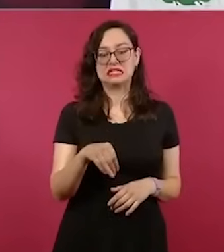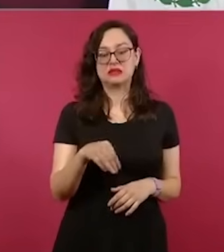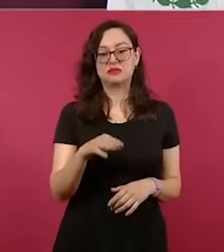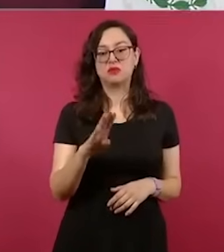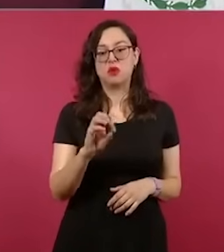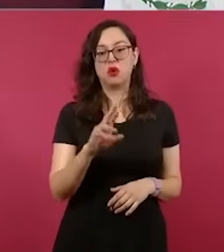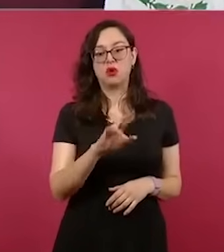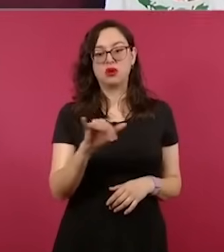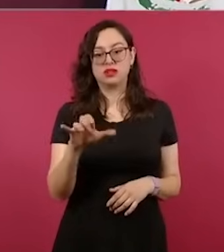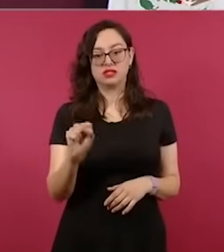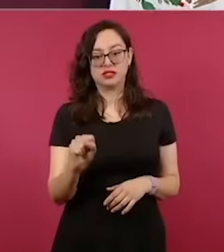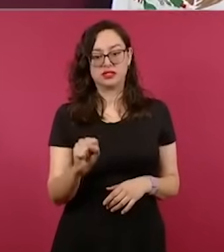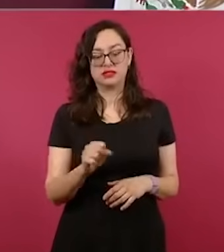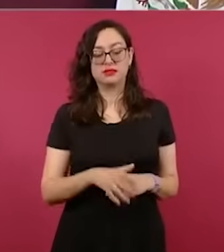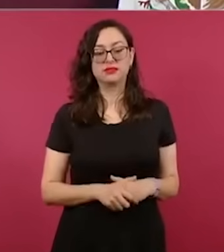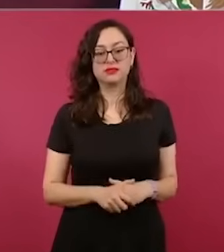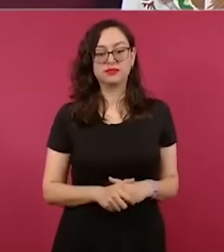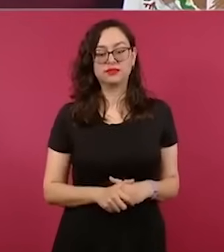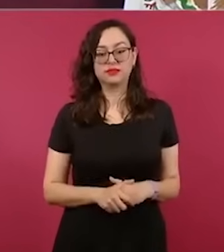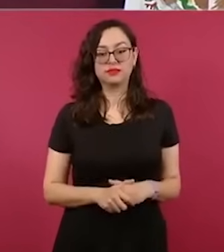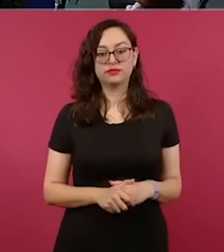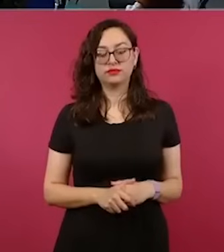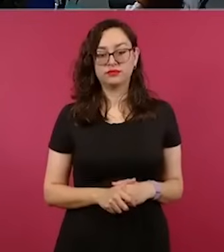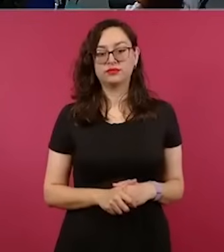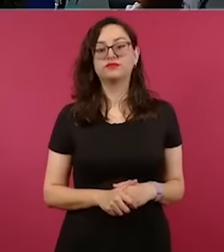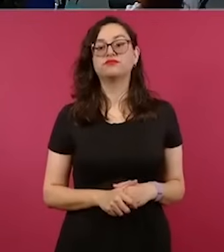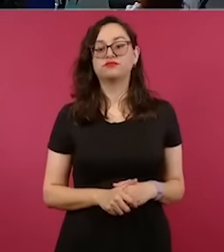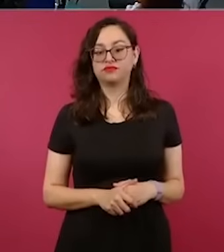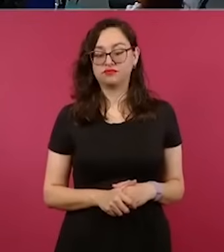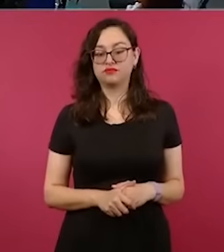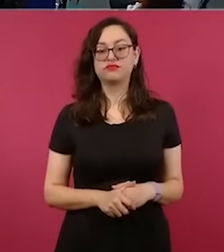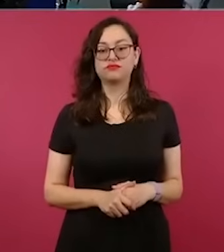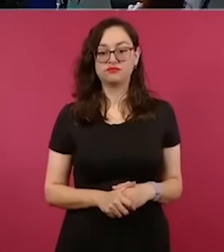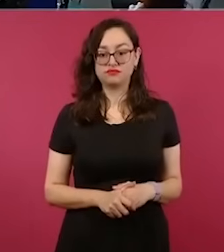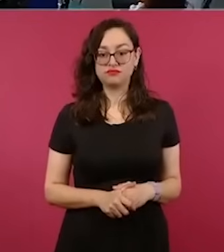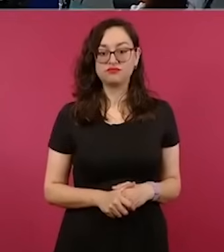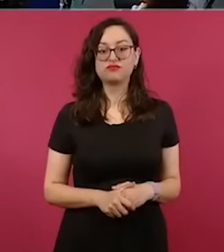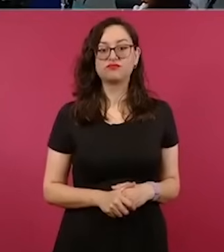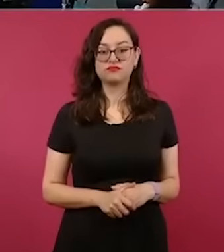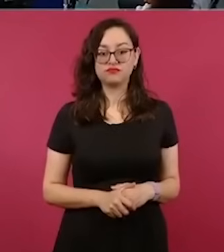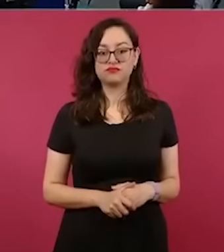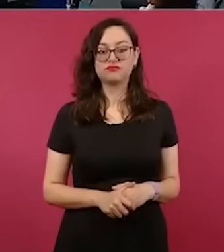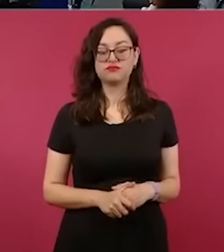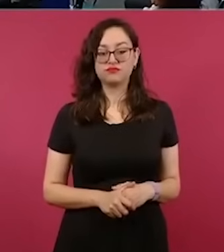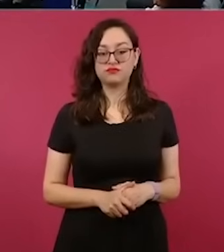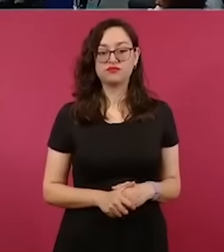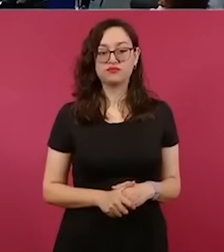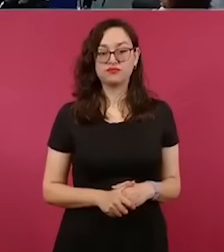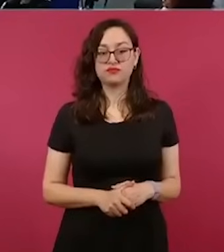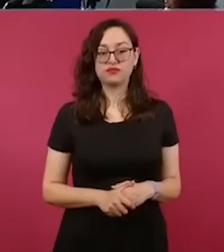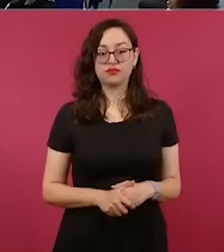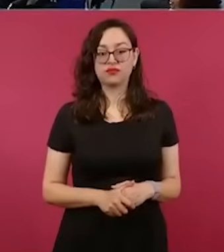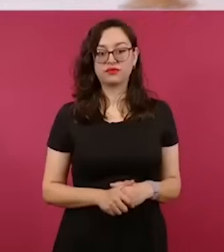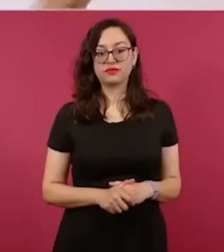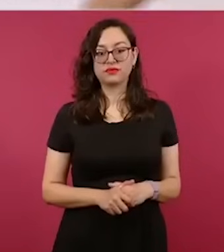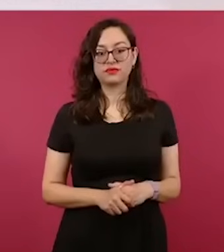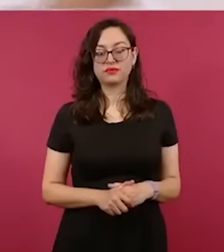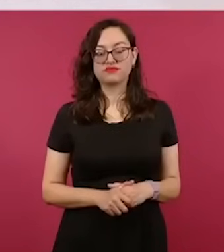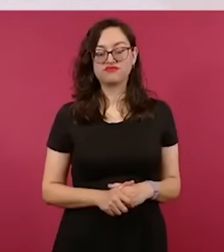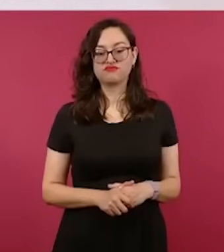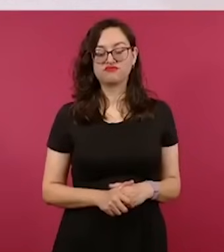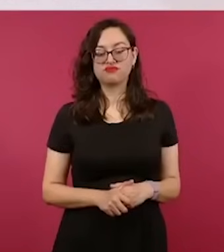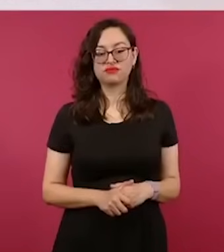Morris. Y luego Antonio Solá, que es el español, también. Sí, pero ese de segunda, digo con todo respeto,